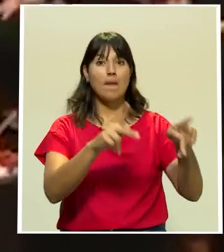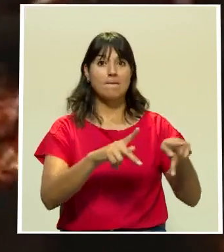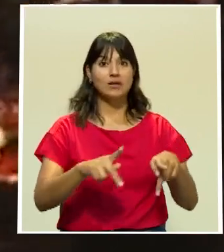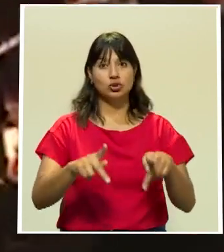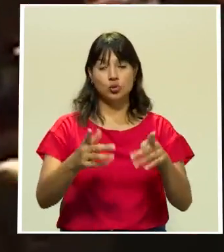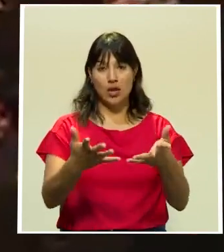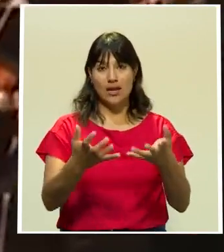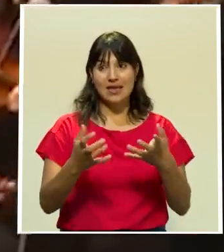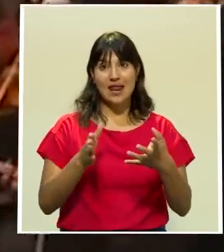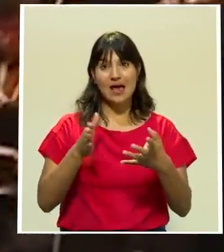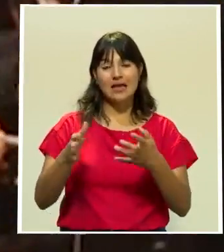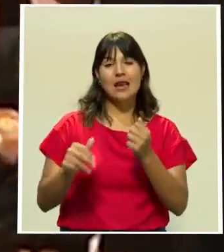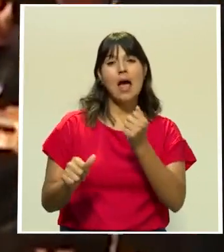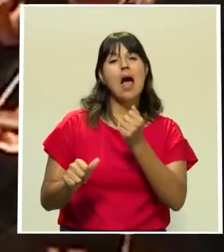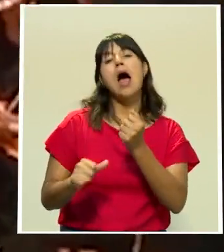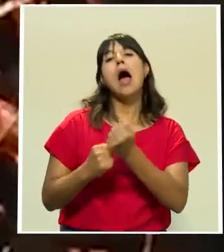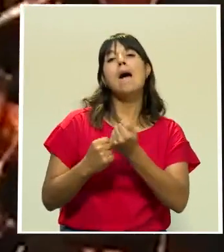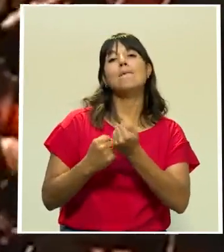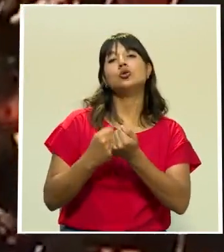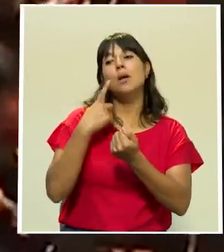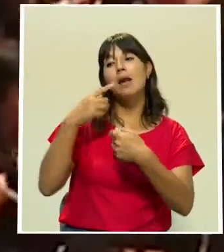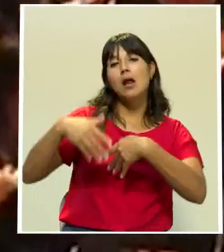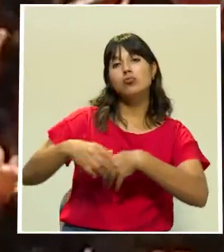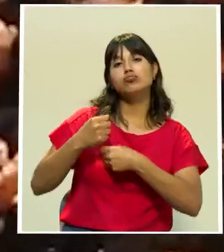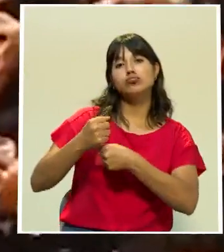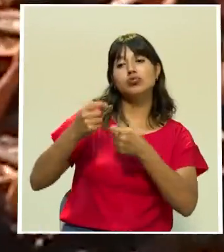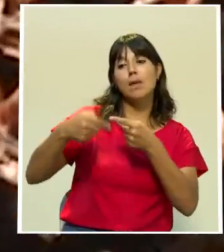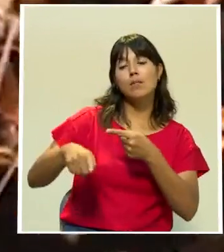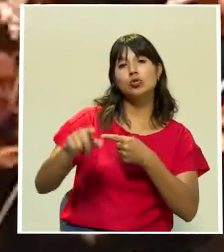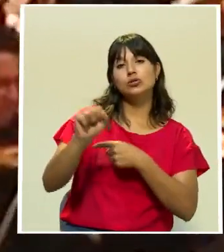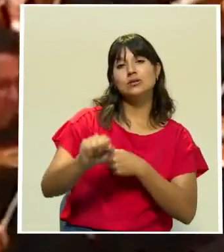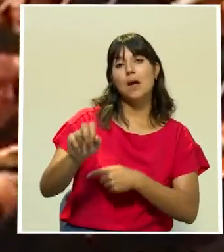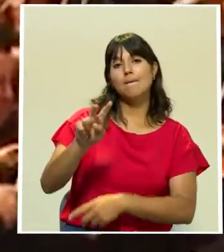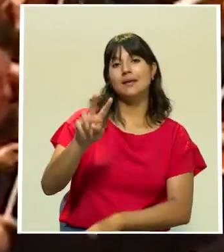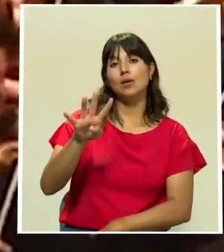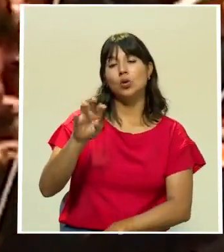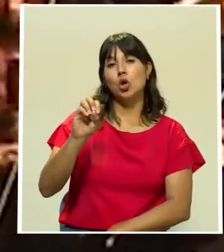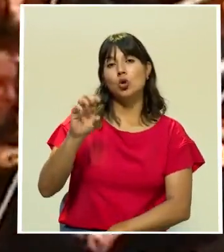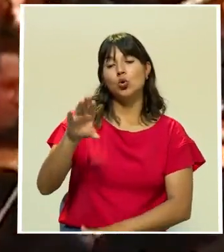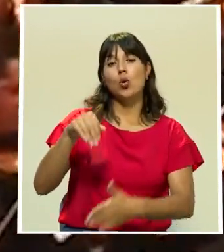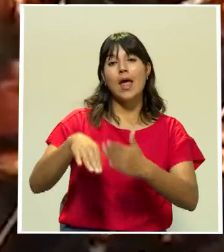que quieran apoyar para una marcha que se realizará el próximo sábado 24 de